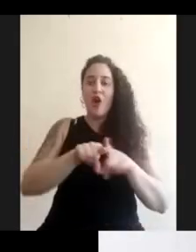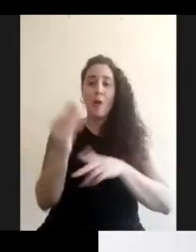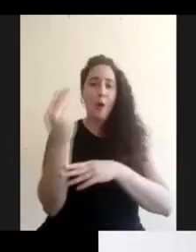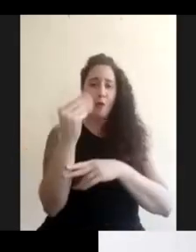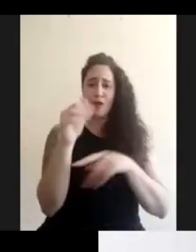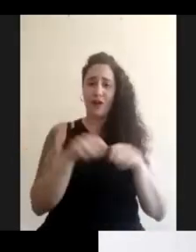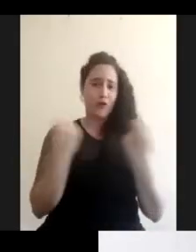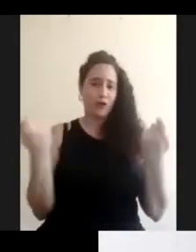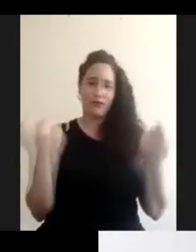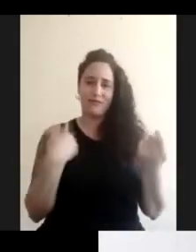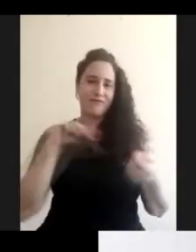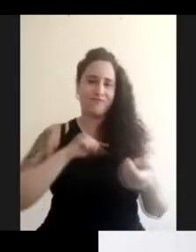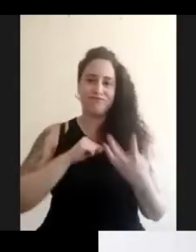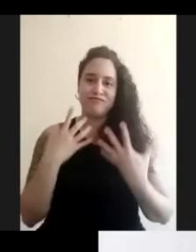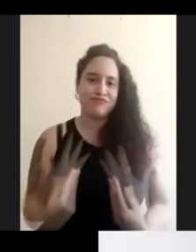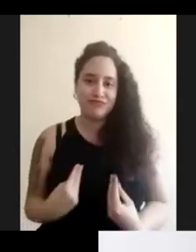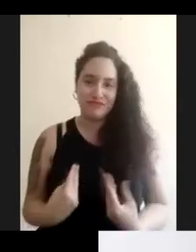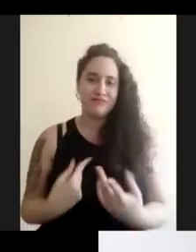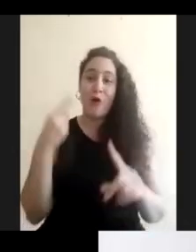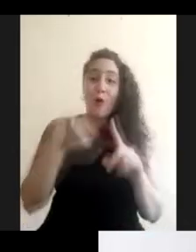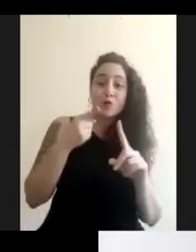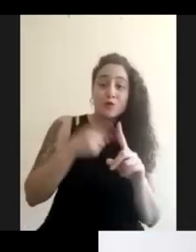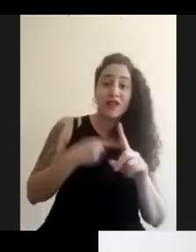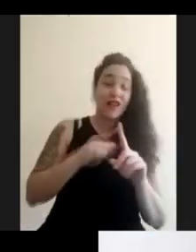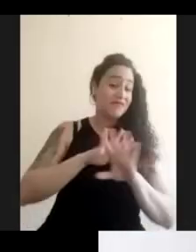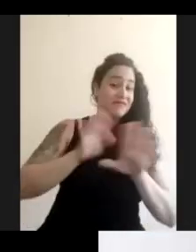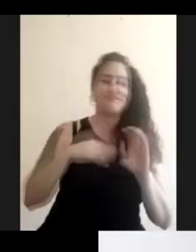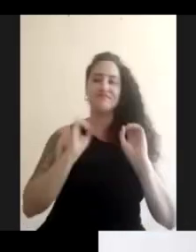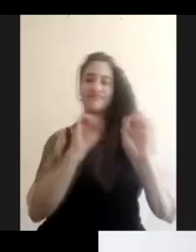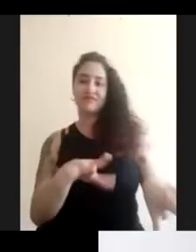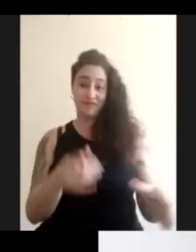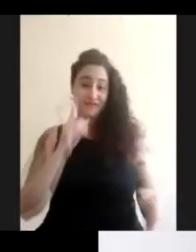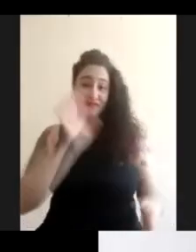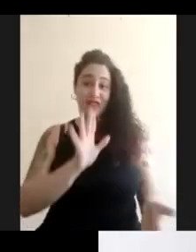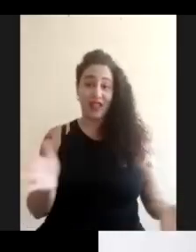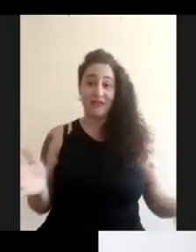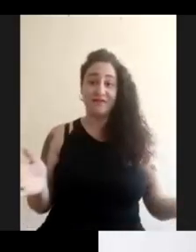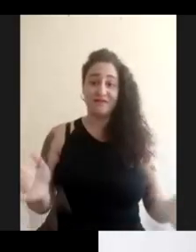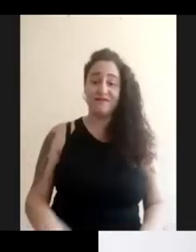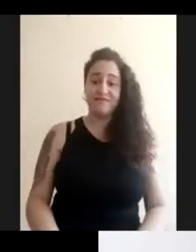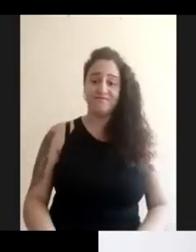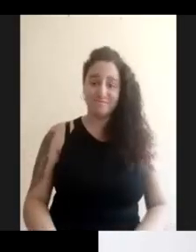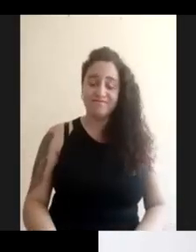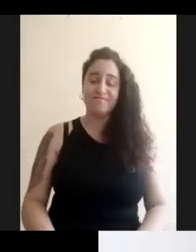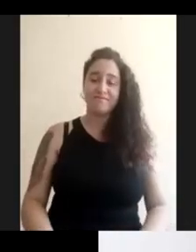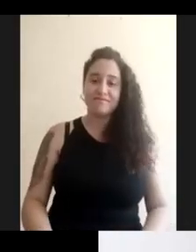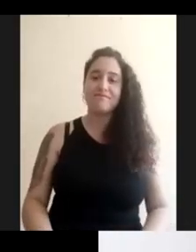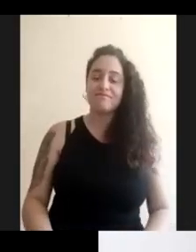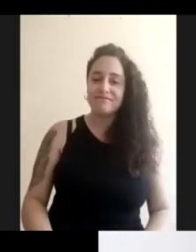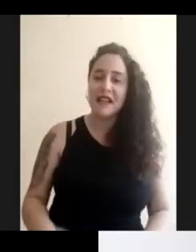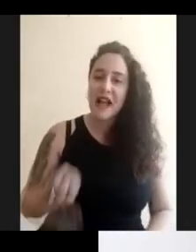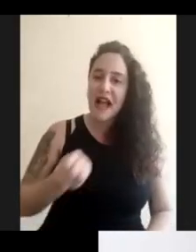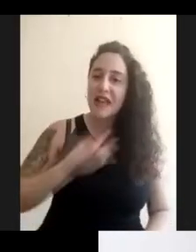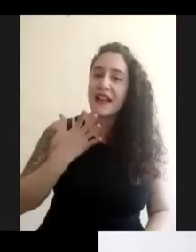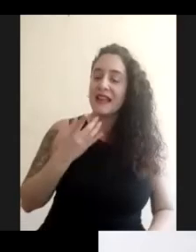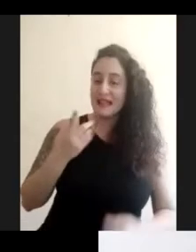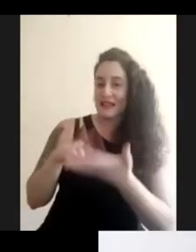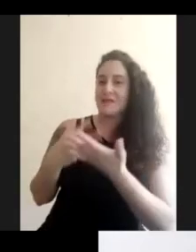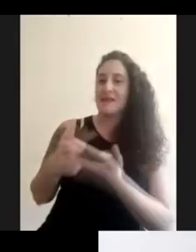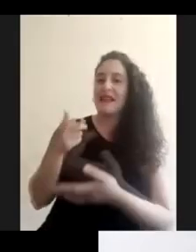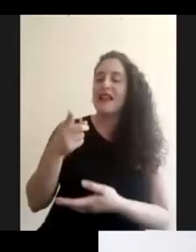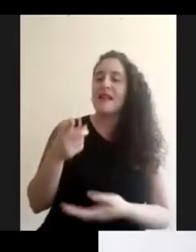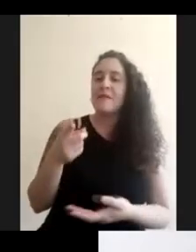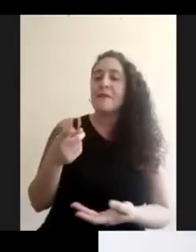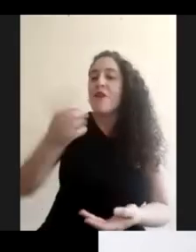rotas que son de usar y bueno, cuando no te necesito, te tiro. Claro. Ana Belén, ¿y vosotras